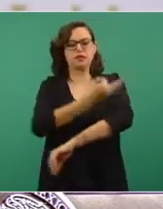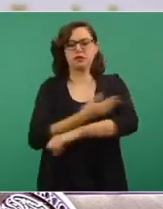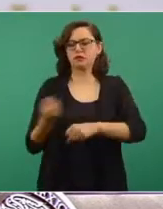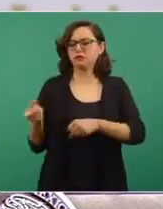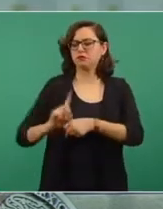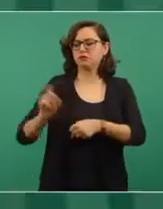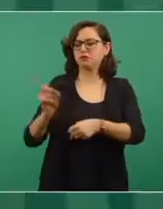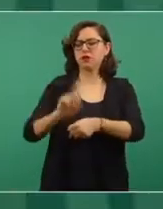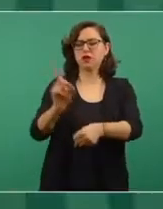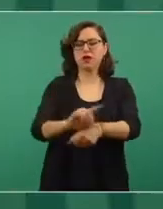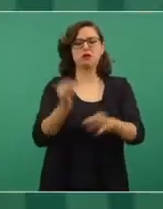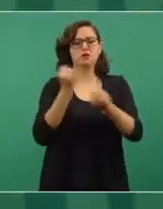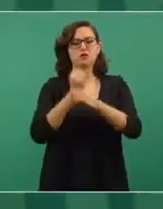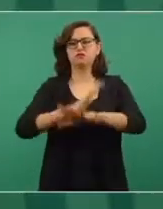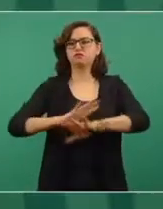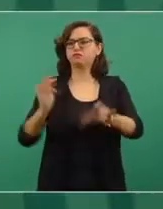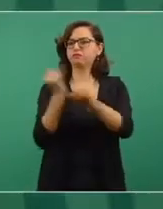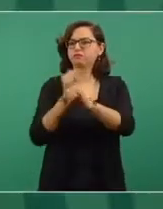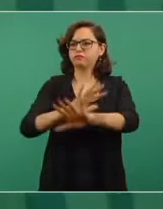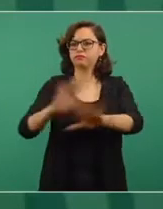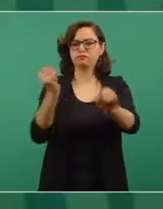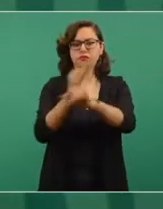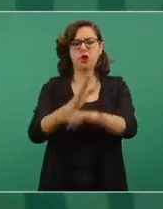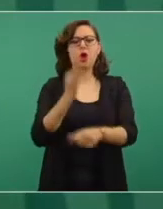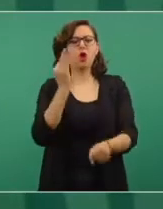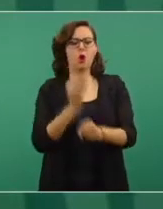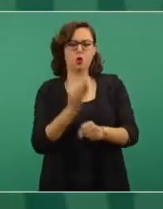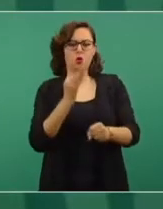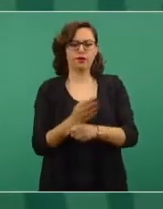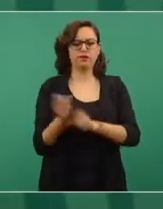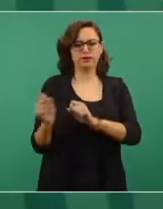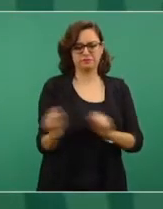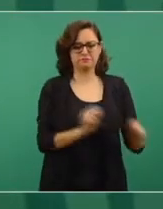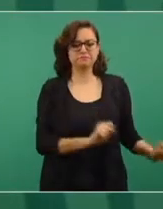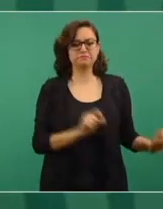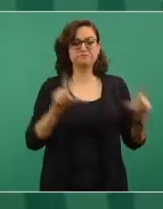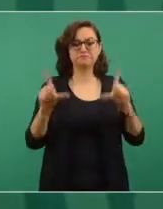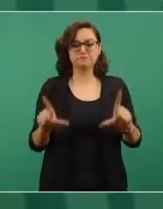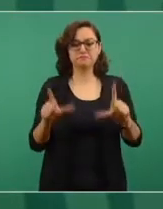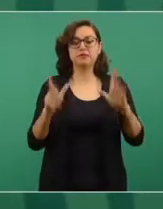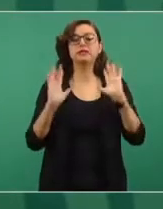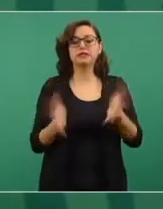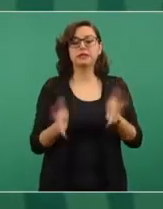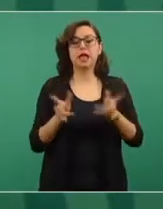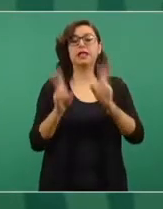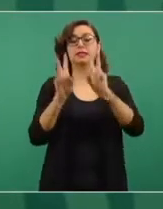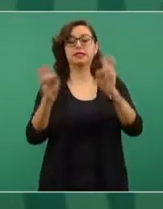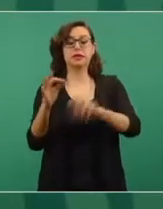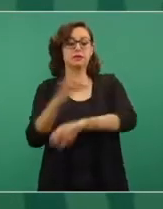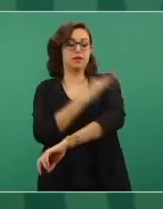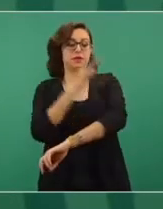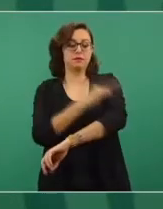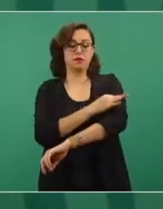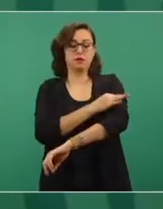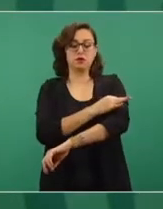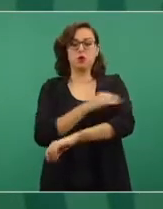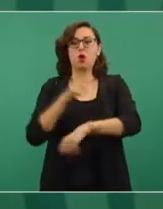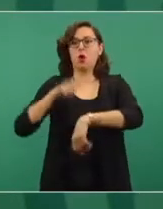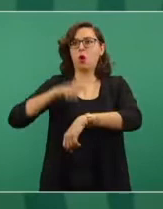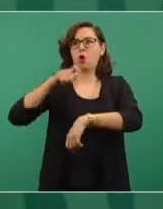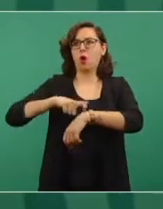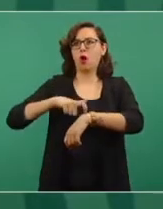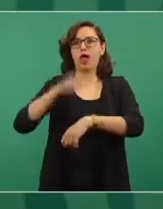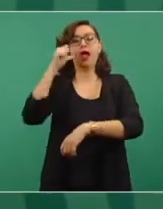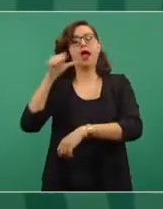diaria de carácter técnico y en este caso está actualizada la información de vacunación hasta el corte de las